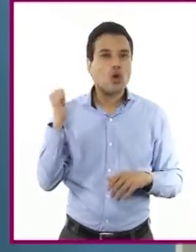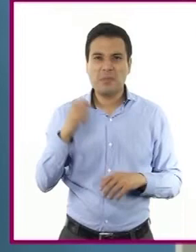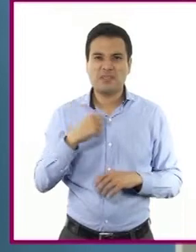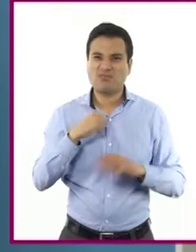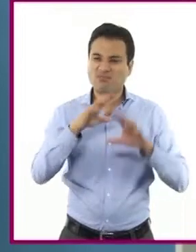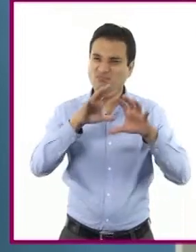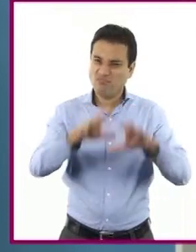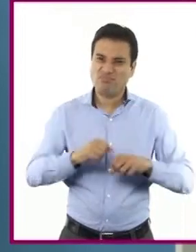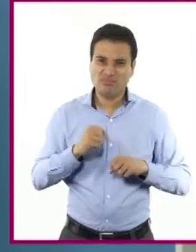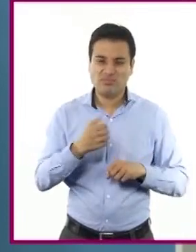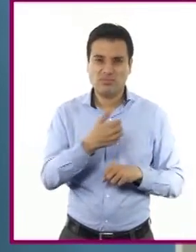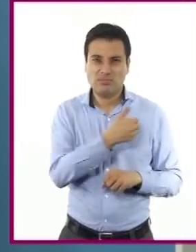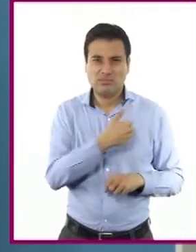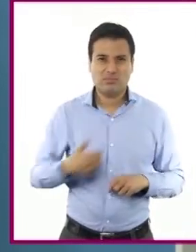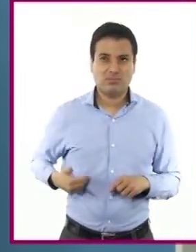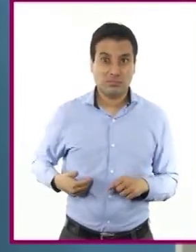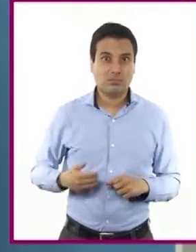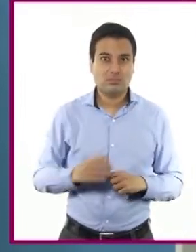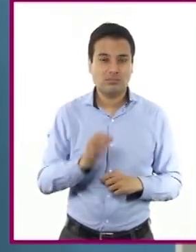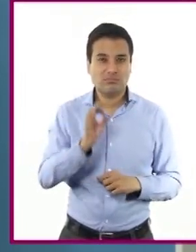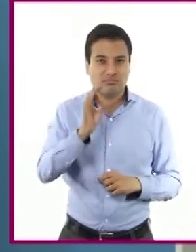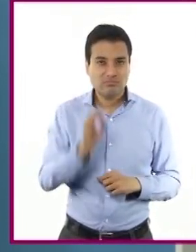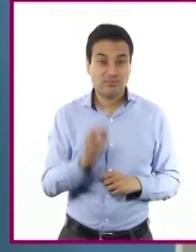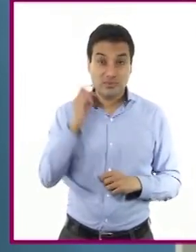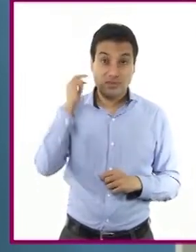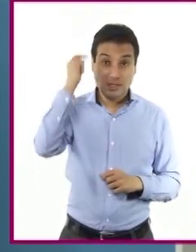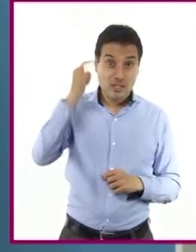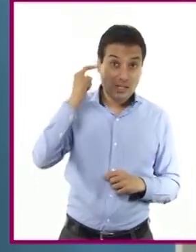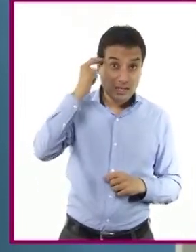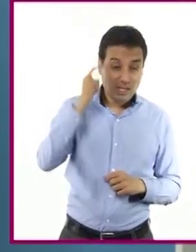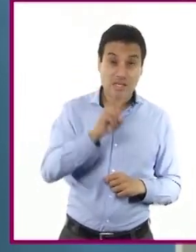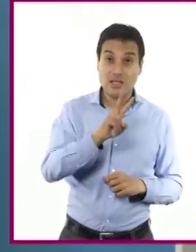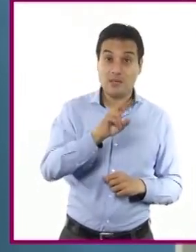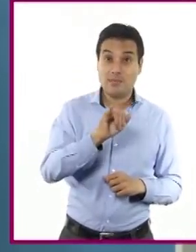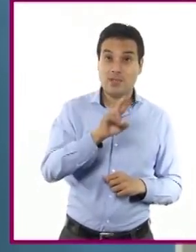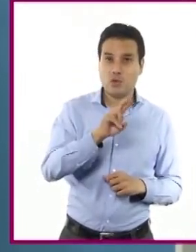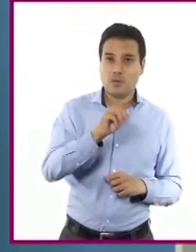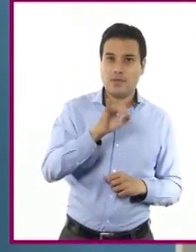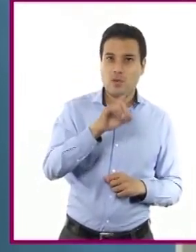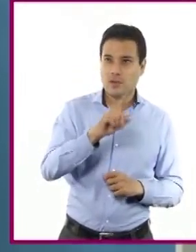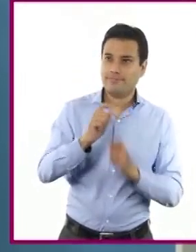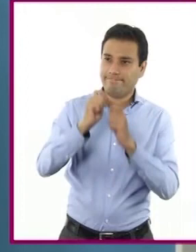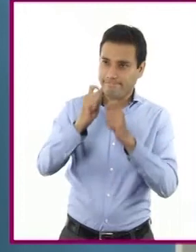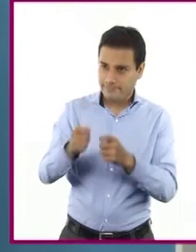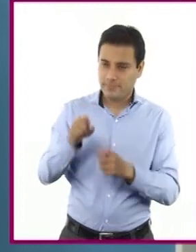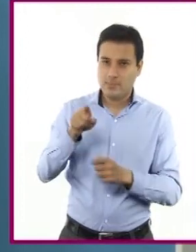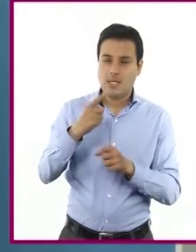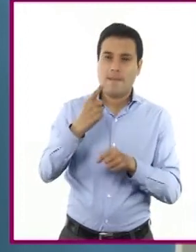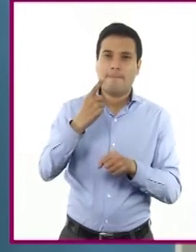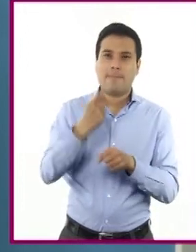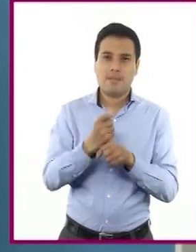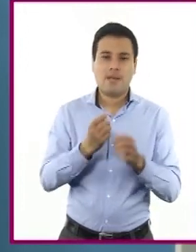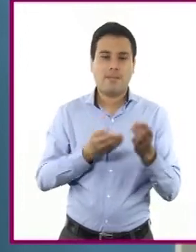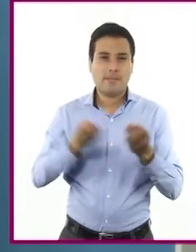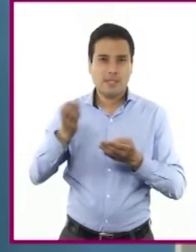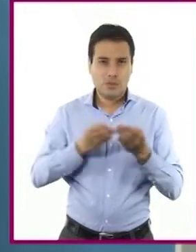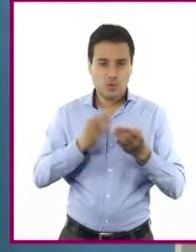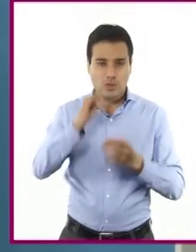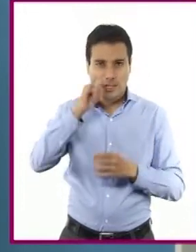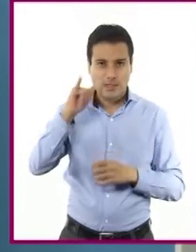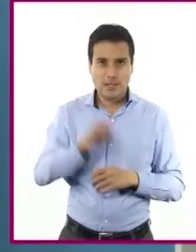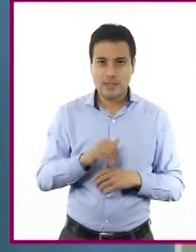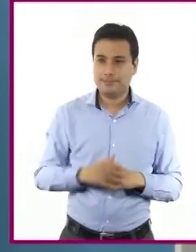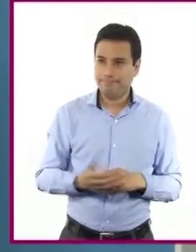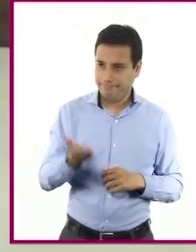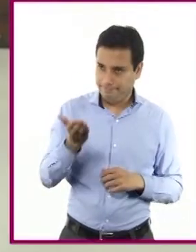de Mussolini funcionó y el rey Víctor Manuel II lo nombró primer ministro de Italia, abriéndole las puertas al